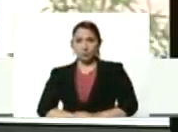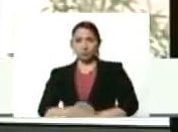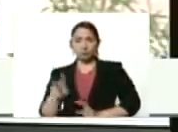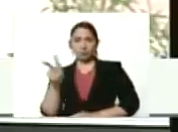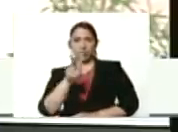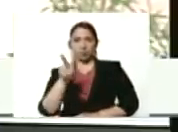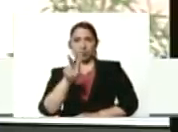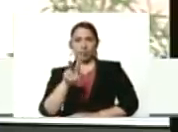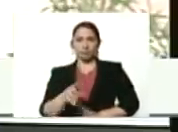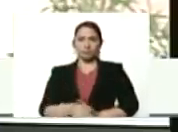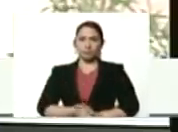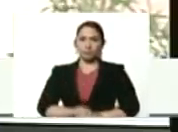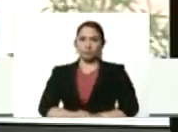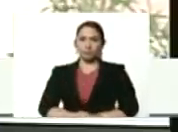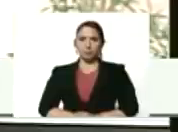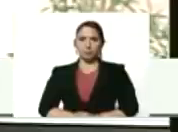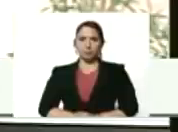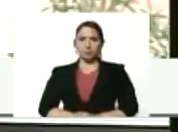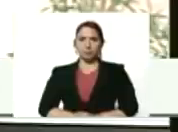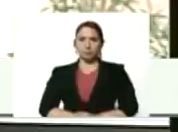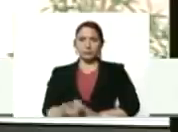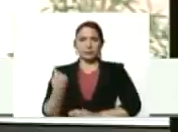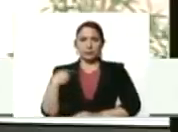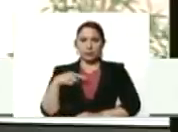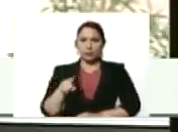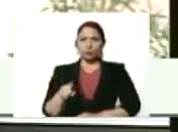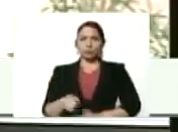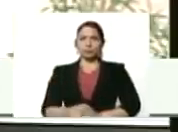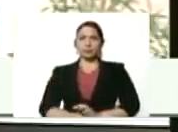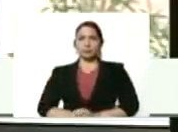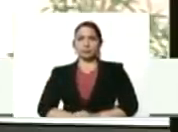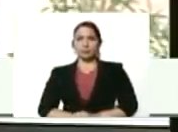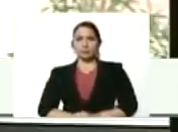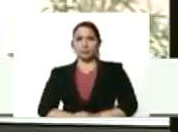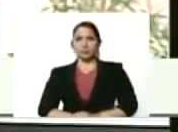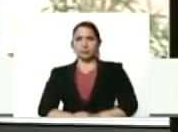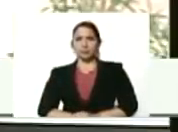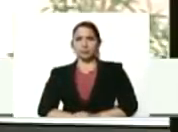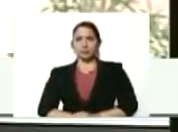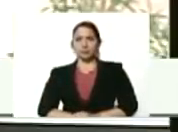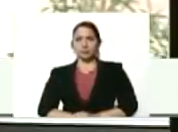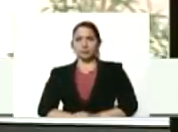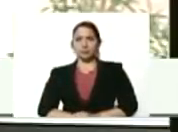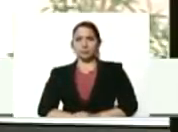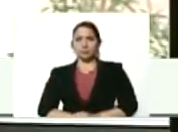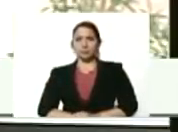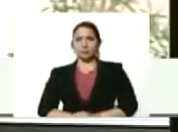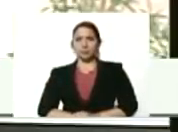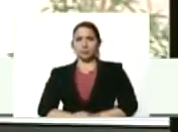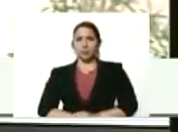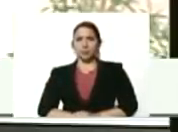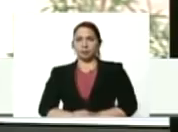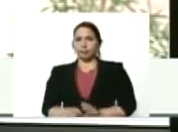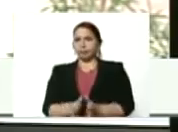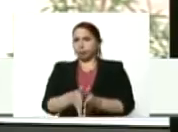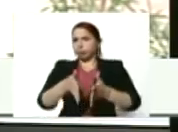Venezuela ha tenido una trayectoria exitosa en el control